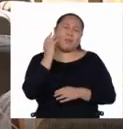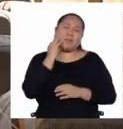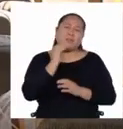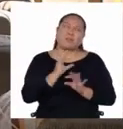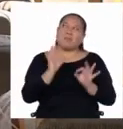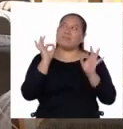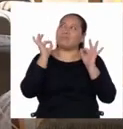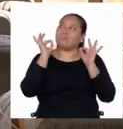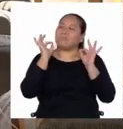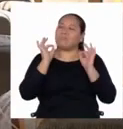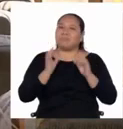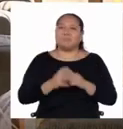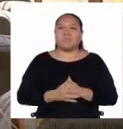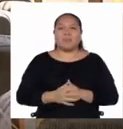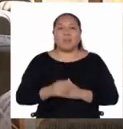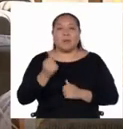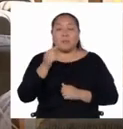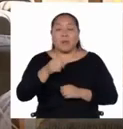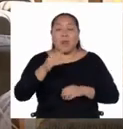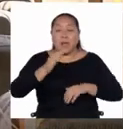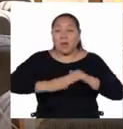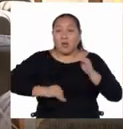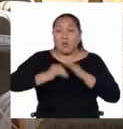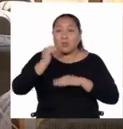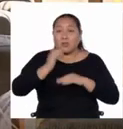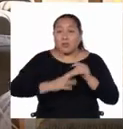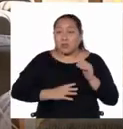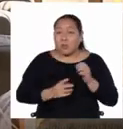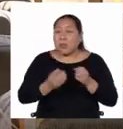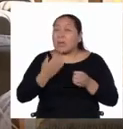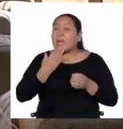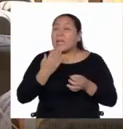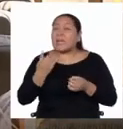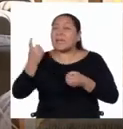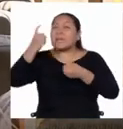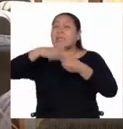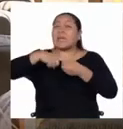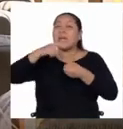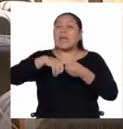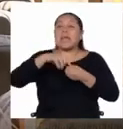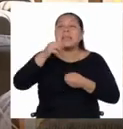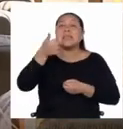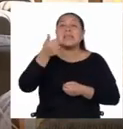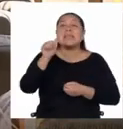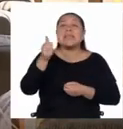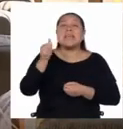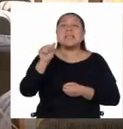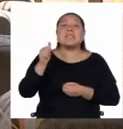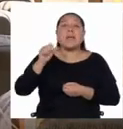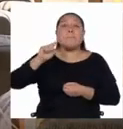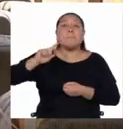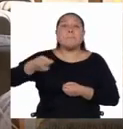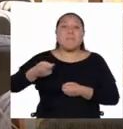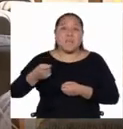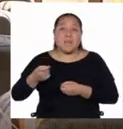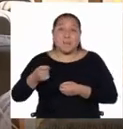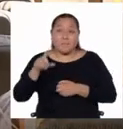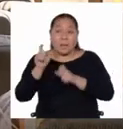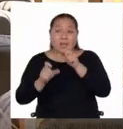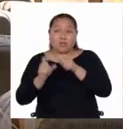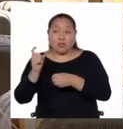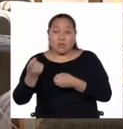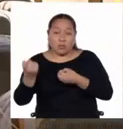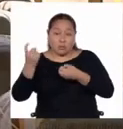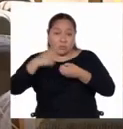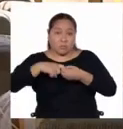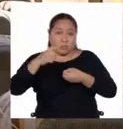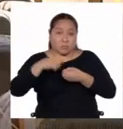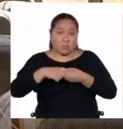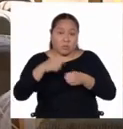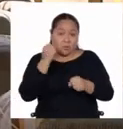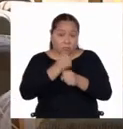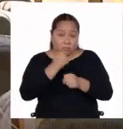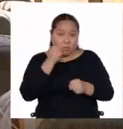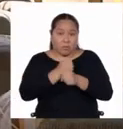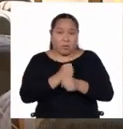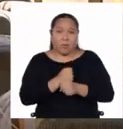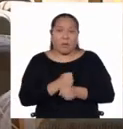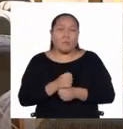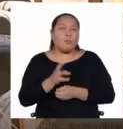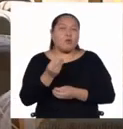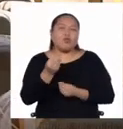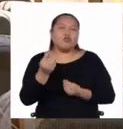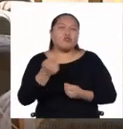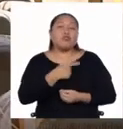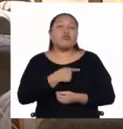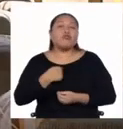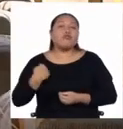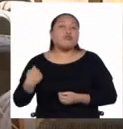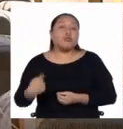construcción participaron unos 10.000 obreros, casi la mitad de ellos chinos, y muchos murieron debido principalmente